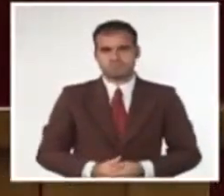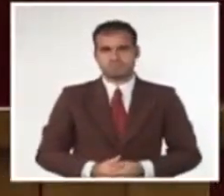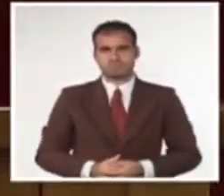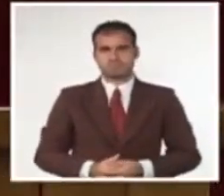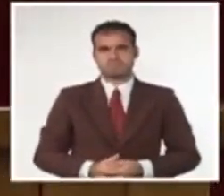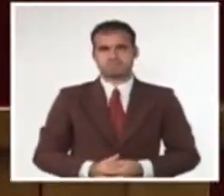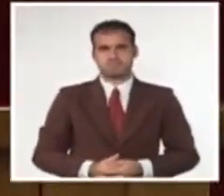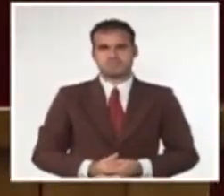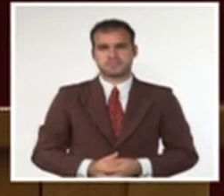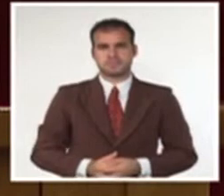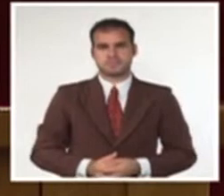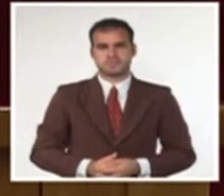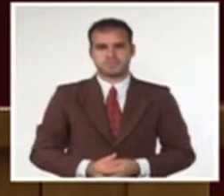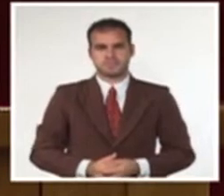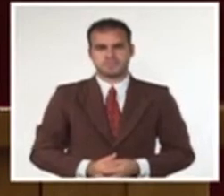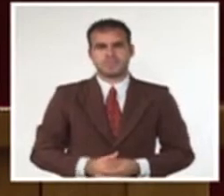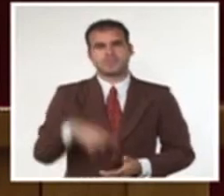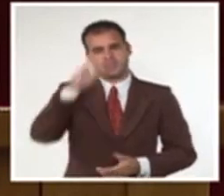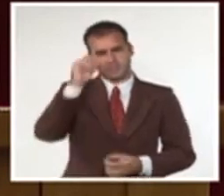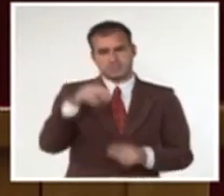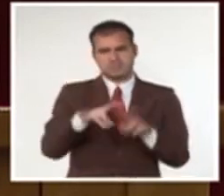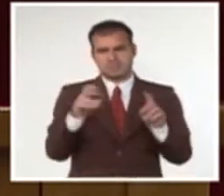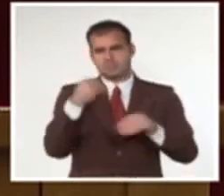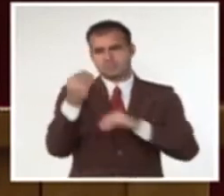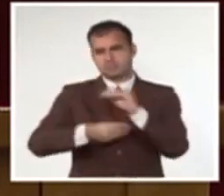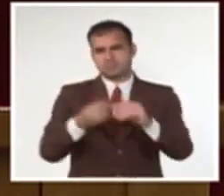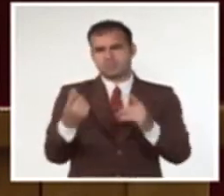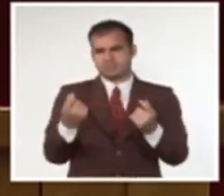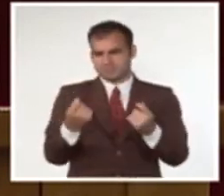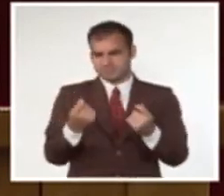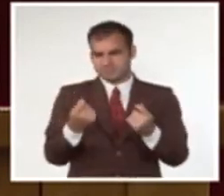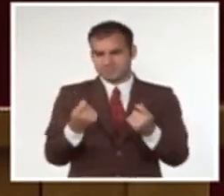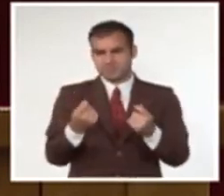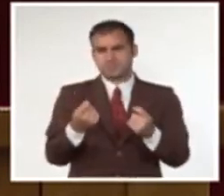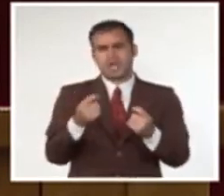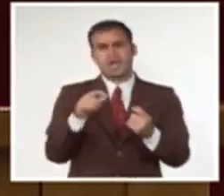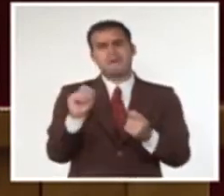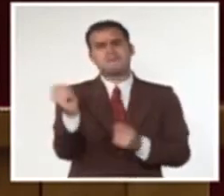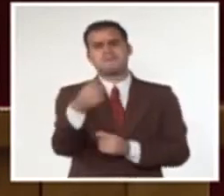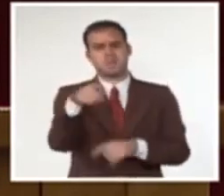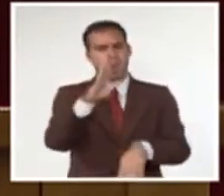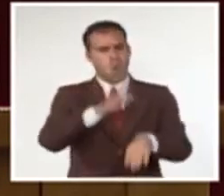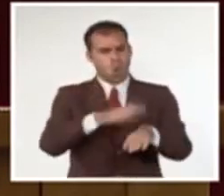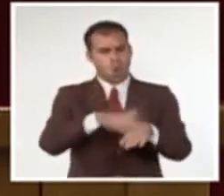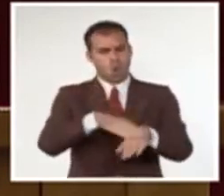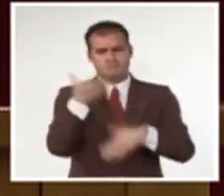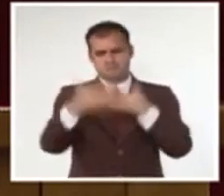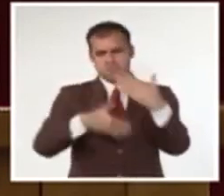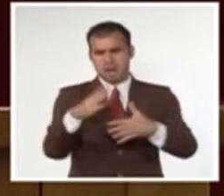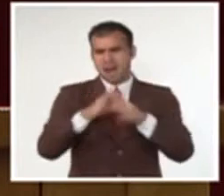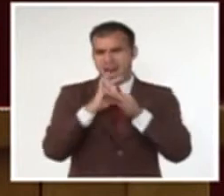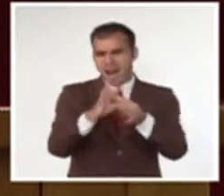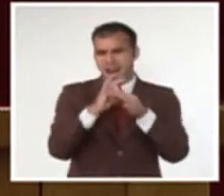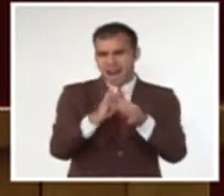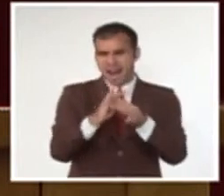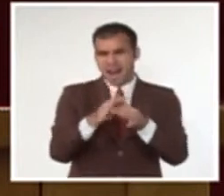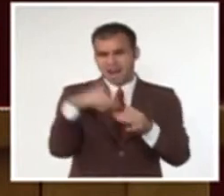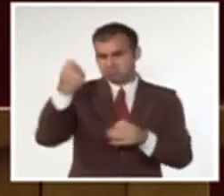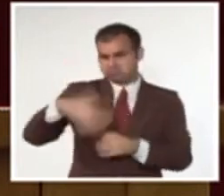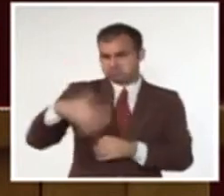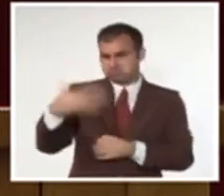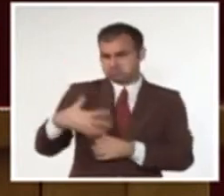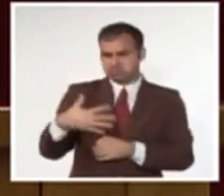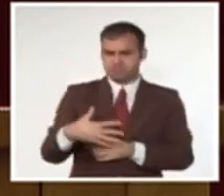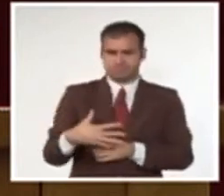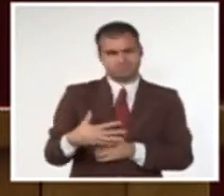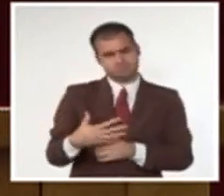diseño e implementación de la tarea de ordenamiento no es la única causa de los altos niveles de inflación. Hay déficit